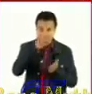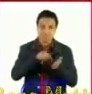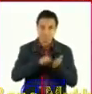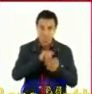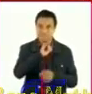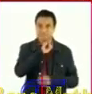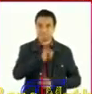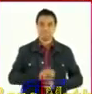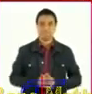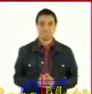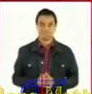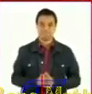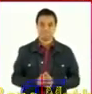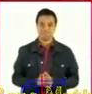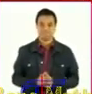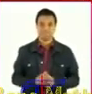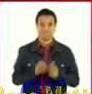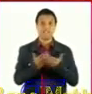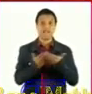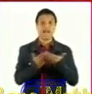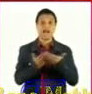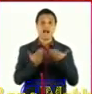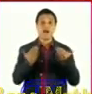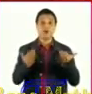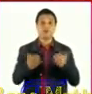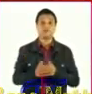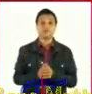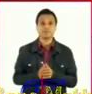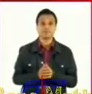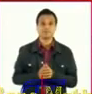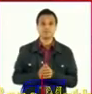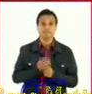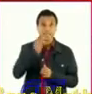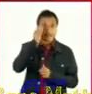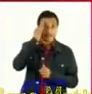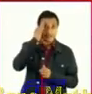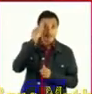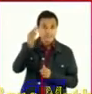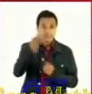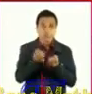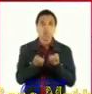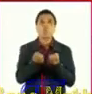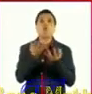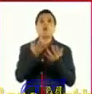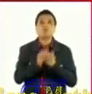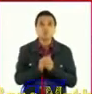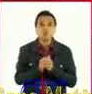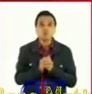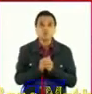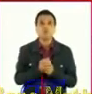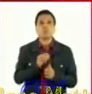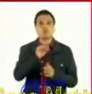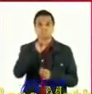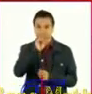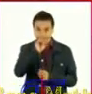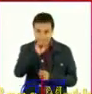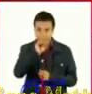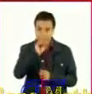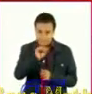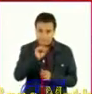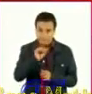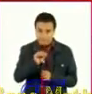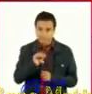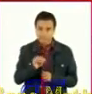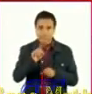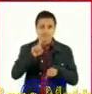sí. Así que ahora es momento de anotar los tiempos en los que se realizará cada tarea, considerando el número de días